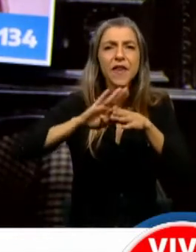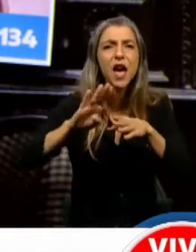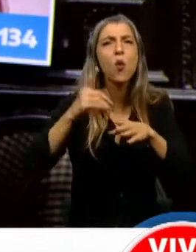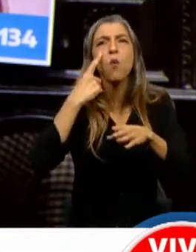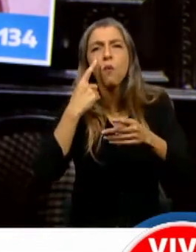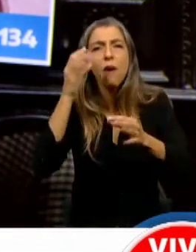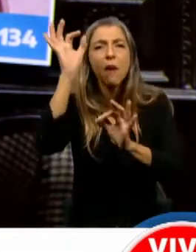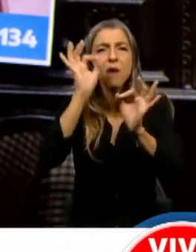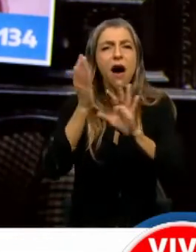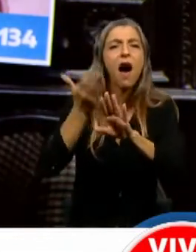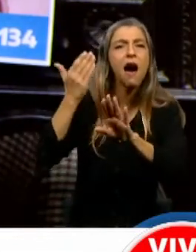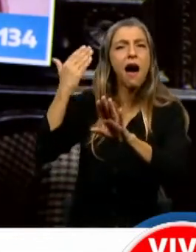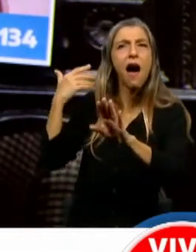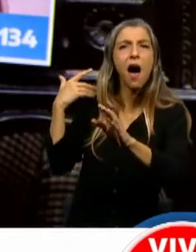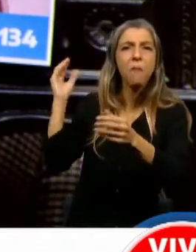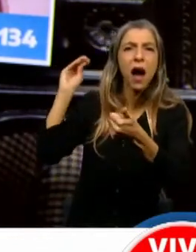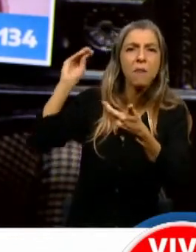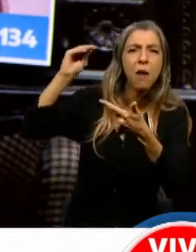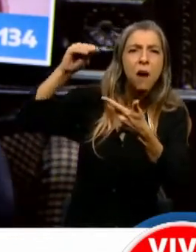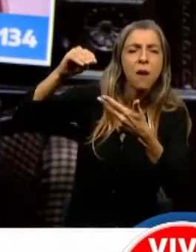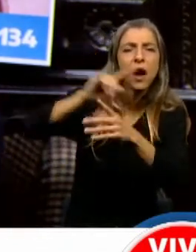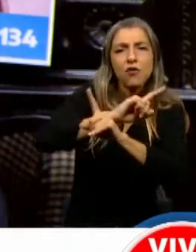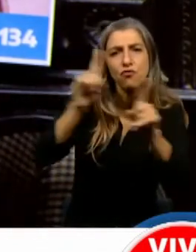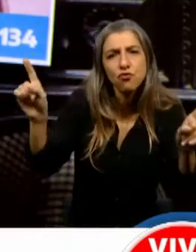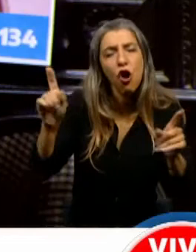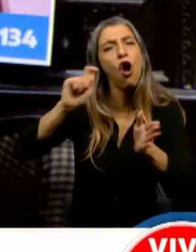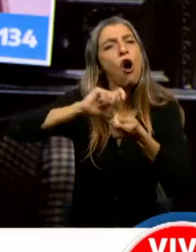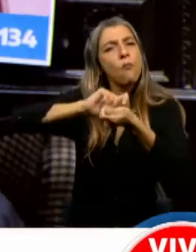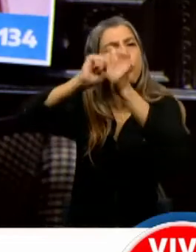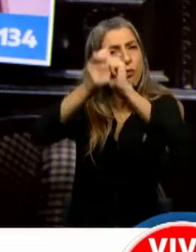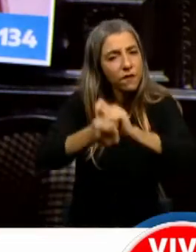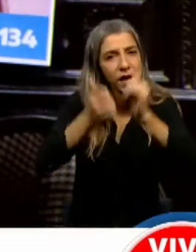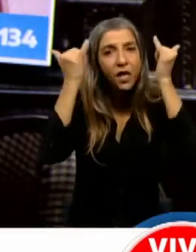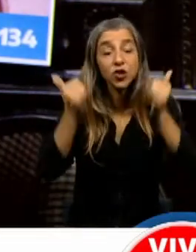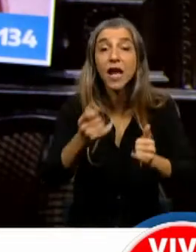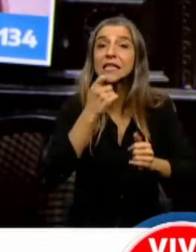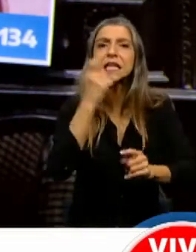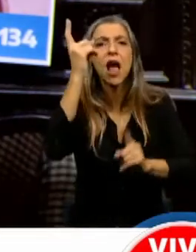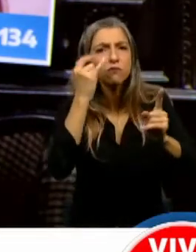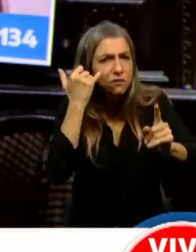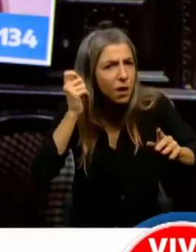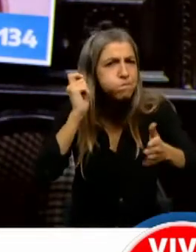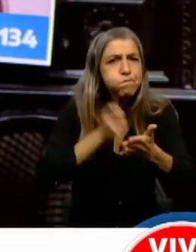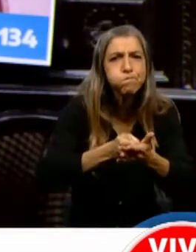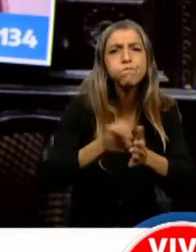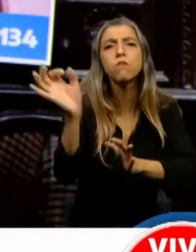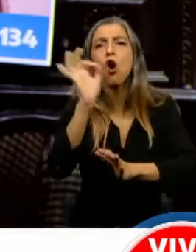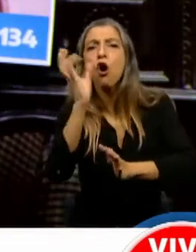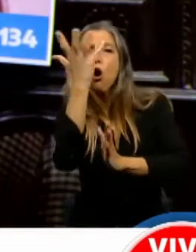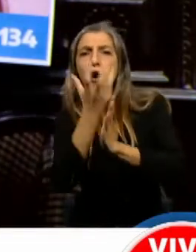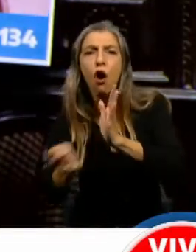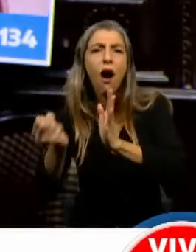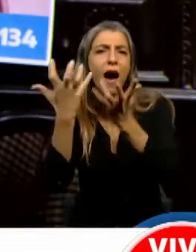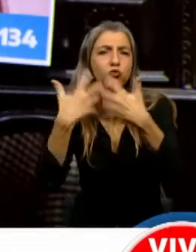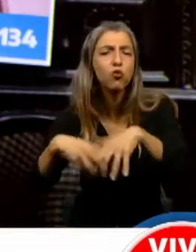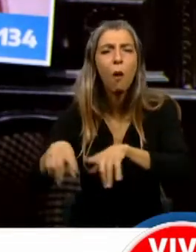deuda determinada en el organismo de recaudación. Eso se corrige. Si alguno ya pagó o si a alguno le descontaron por débito